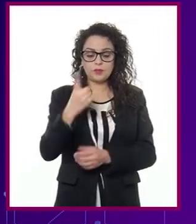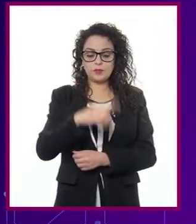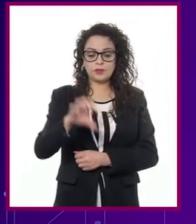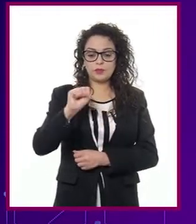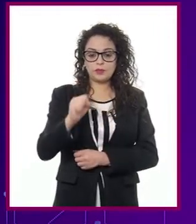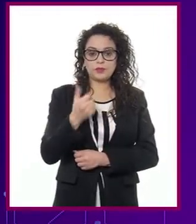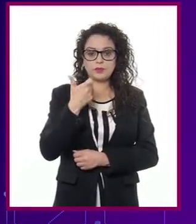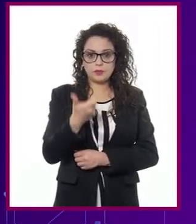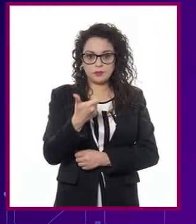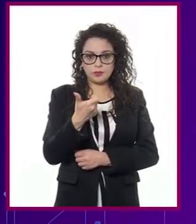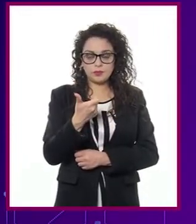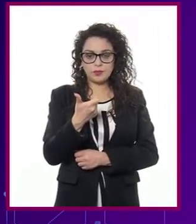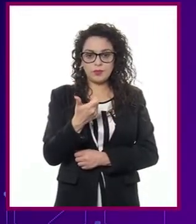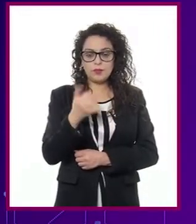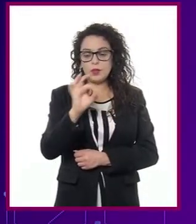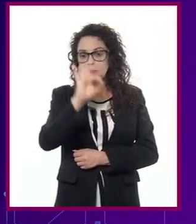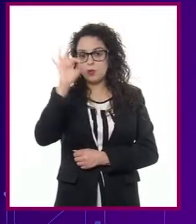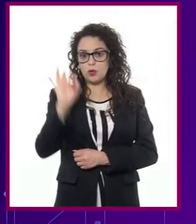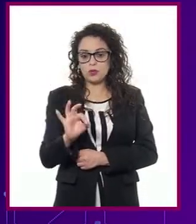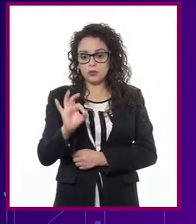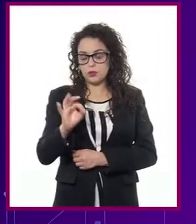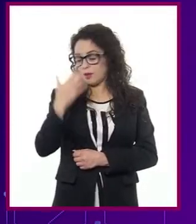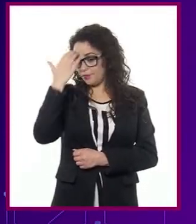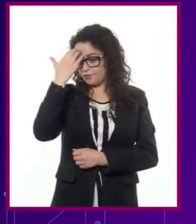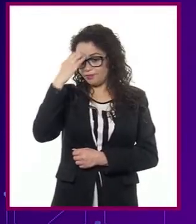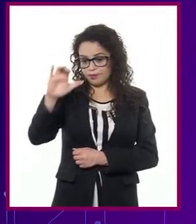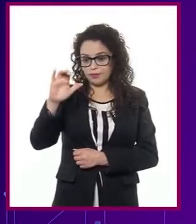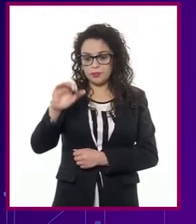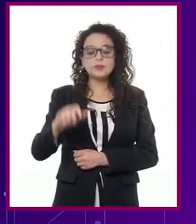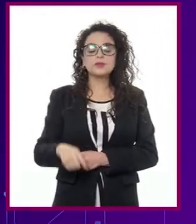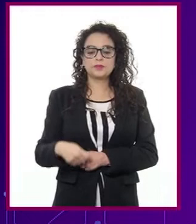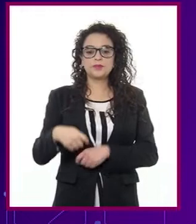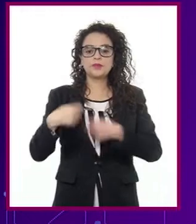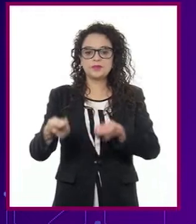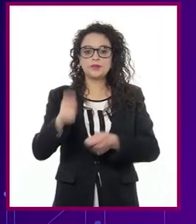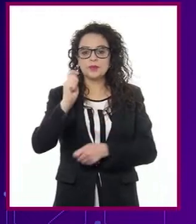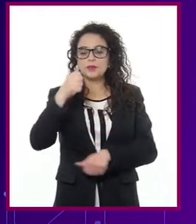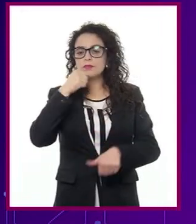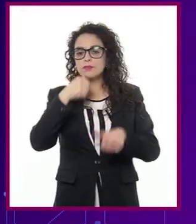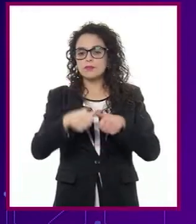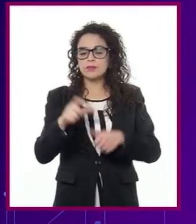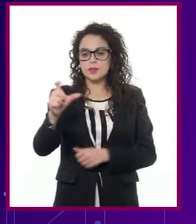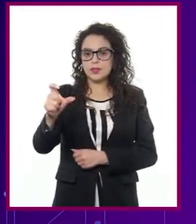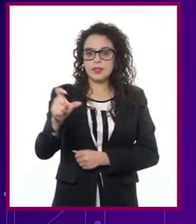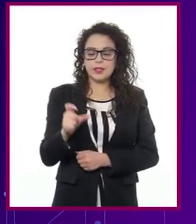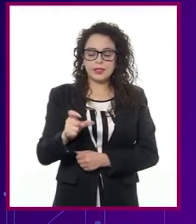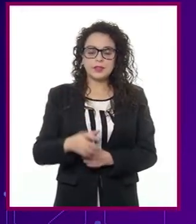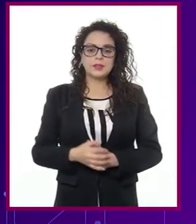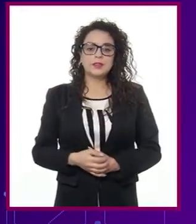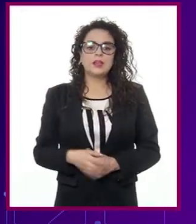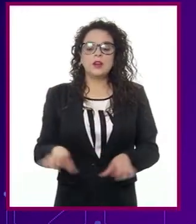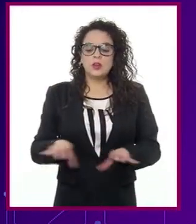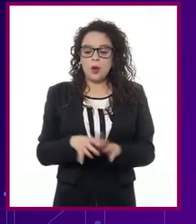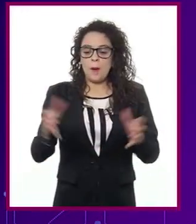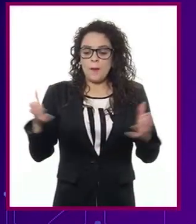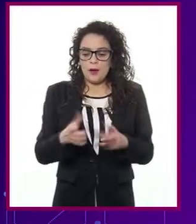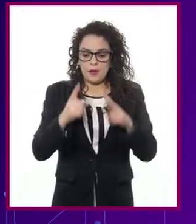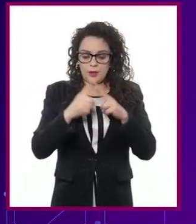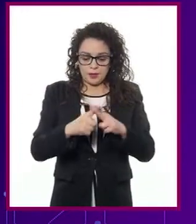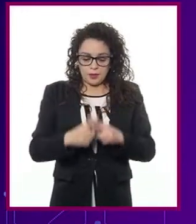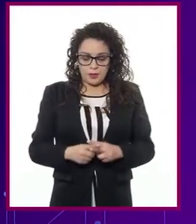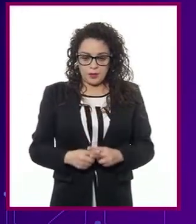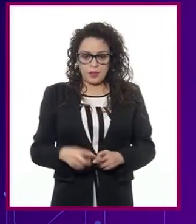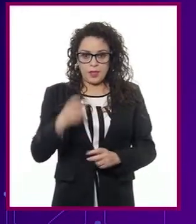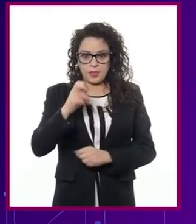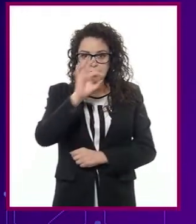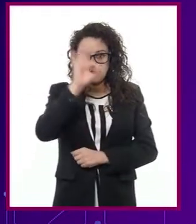pesos y el porcentaje que desconocemos lo representaremos con la variable X. Para calcular el porcentaje correspondiente